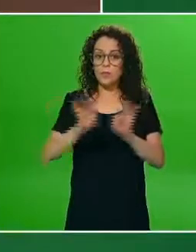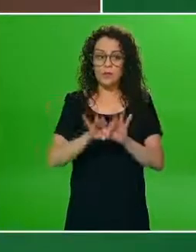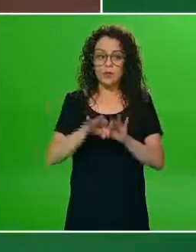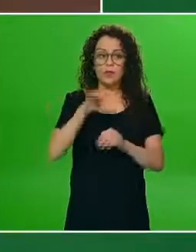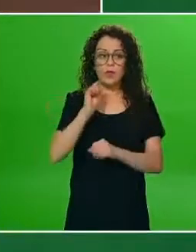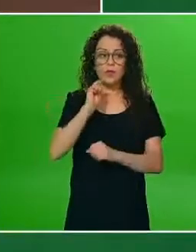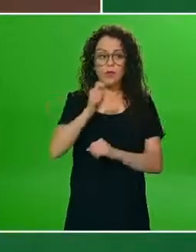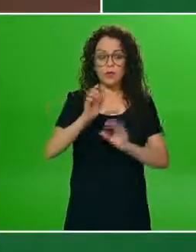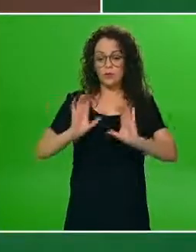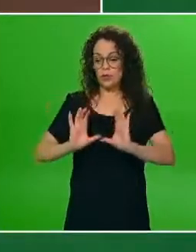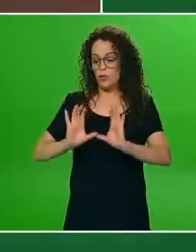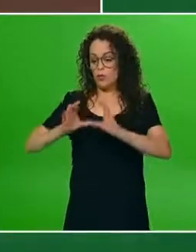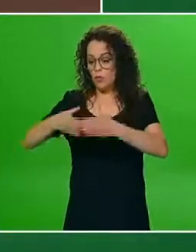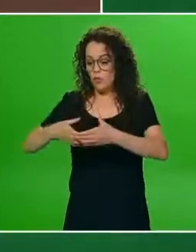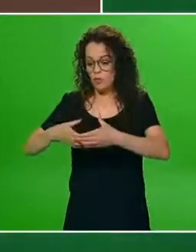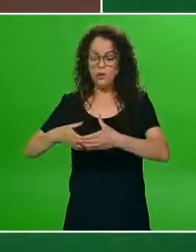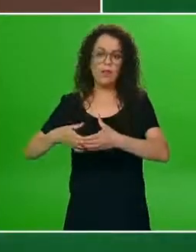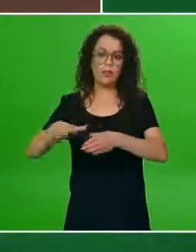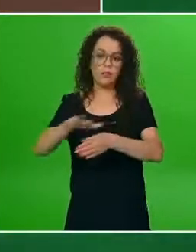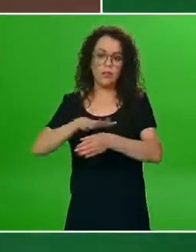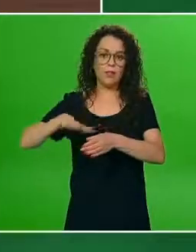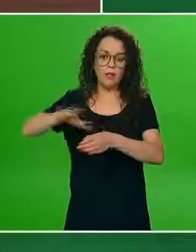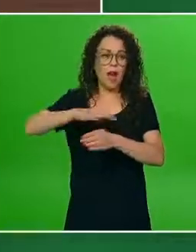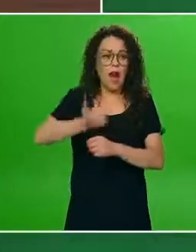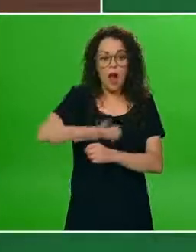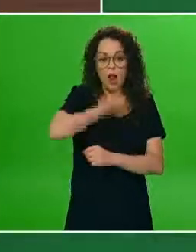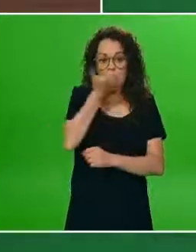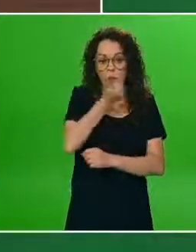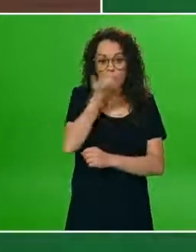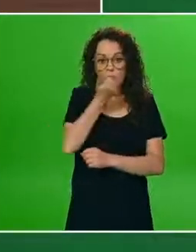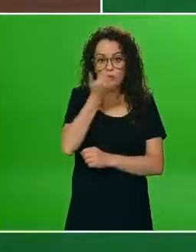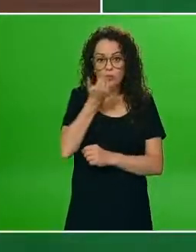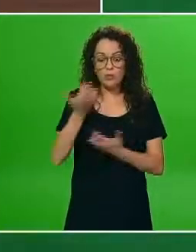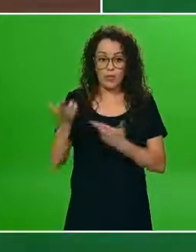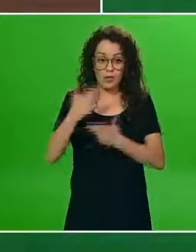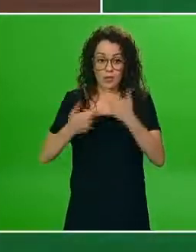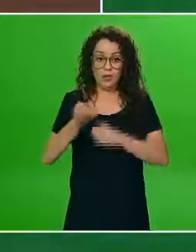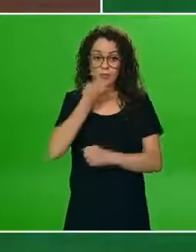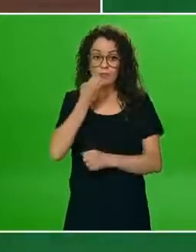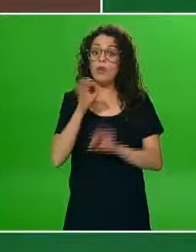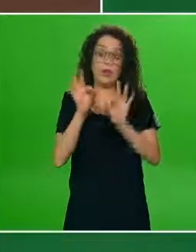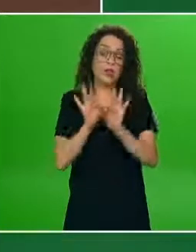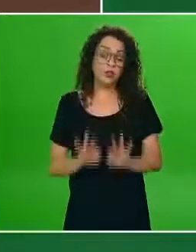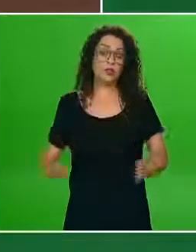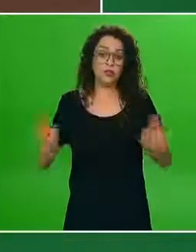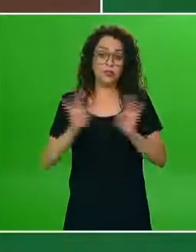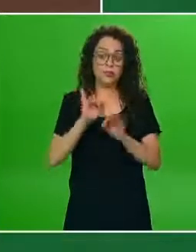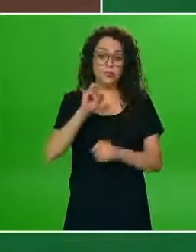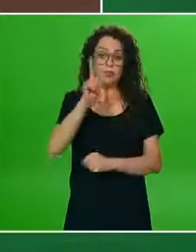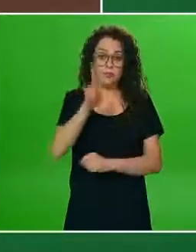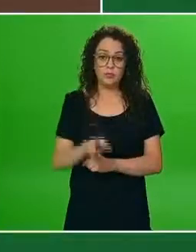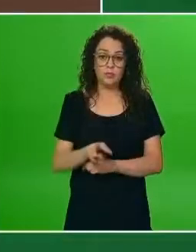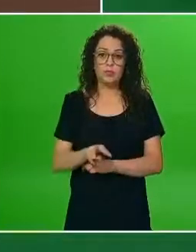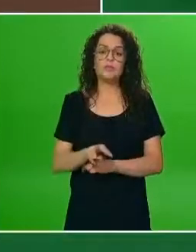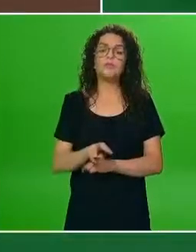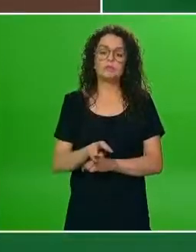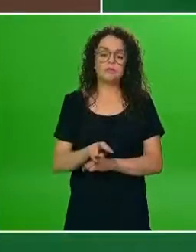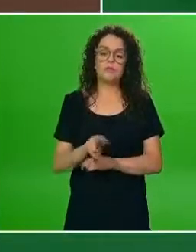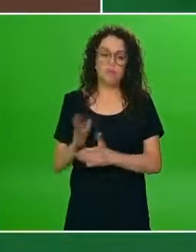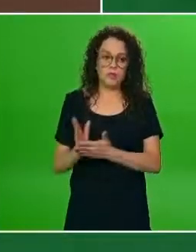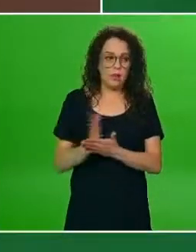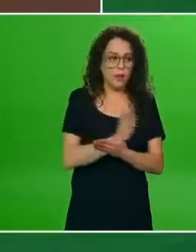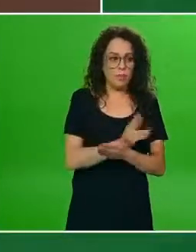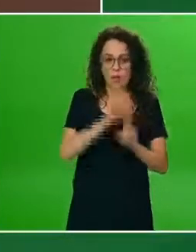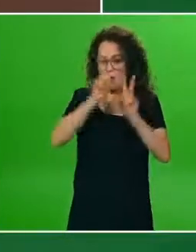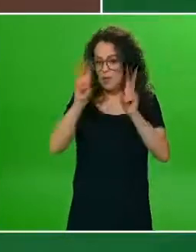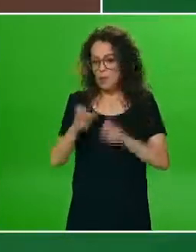entre la comunidad estudiantil, y que es muy importante, es clave, también desde el punto de vista de salud pública nos va a